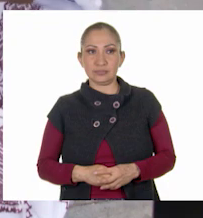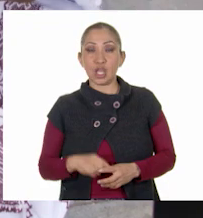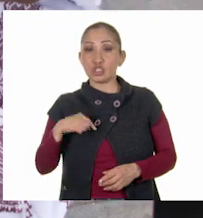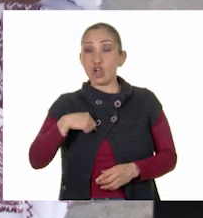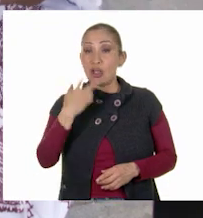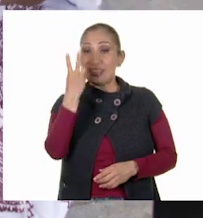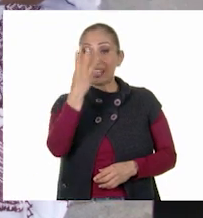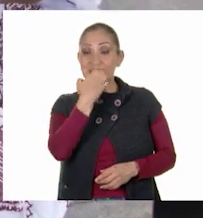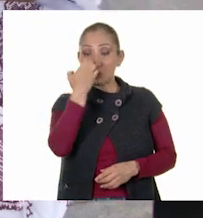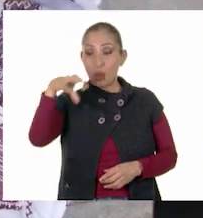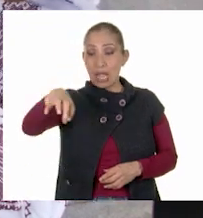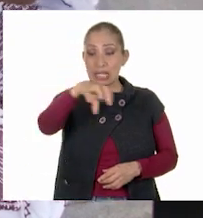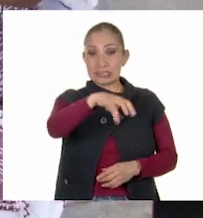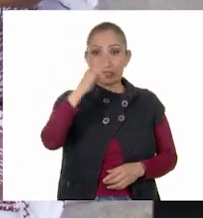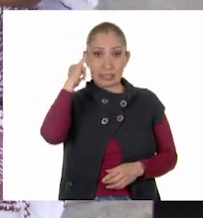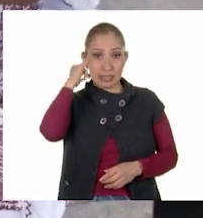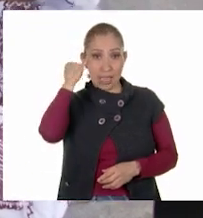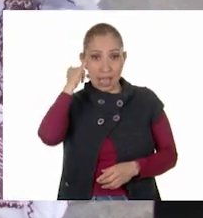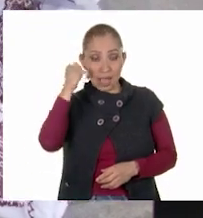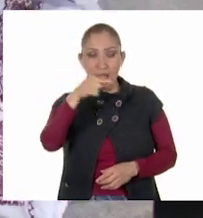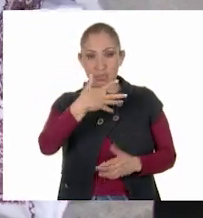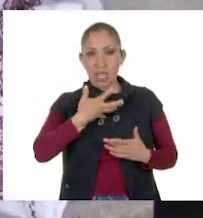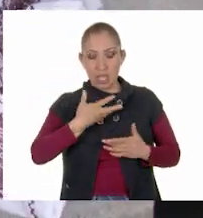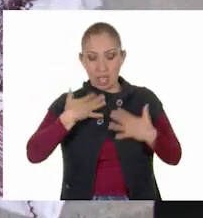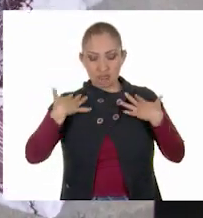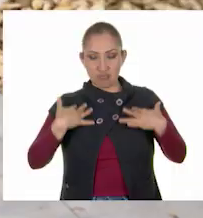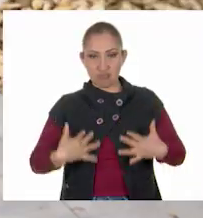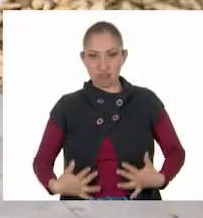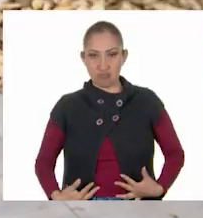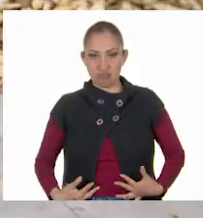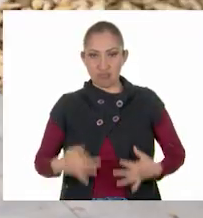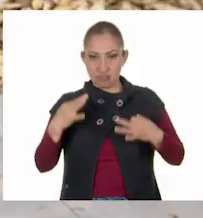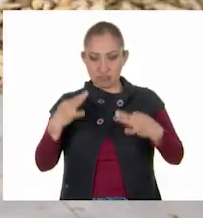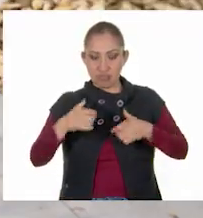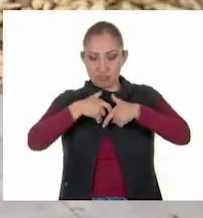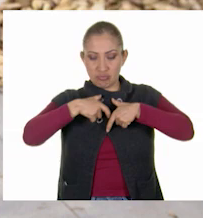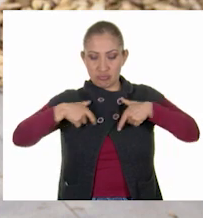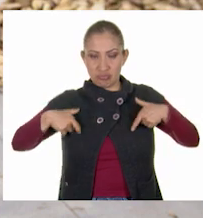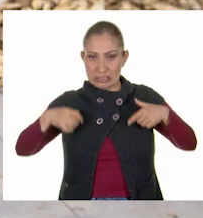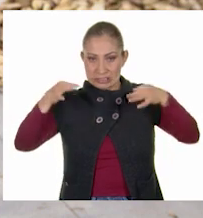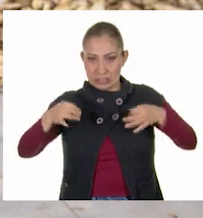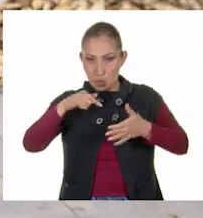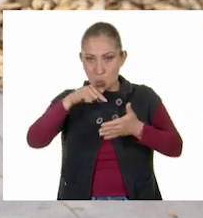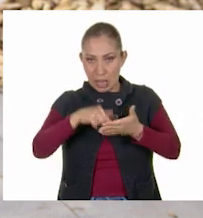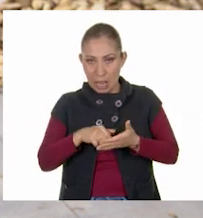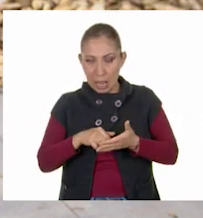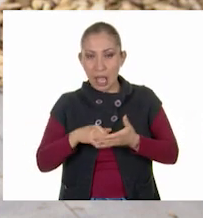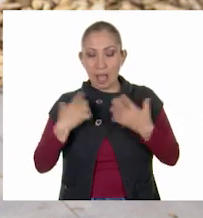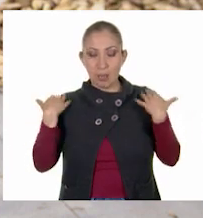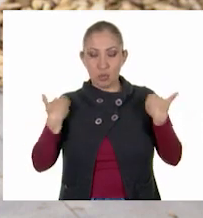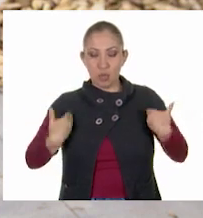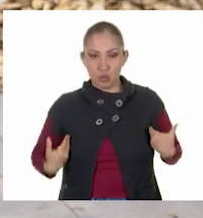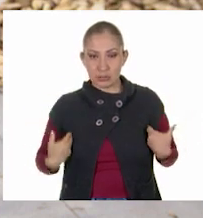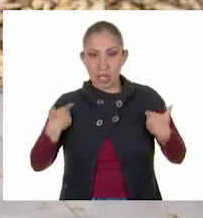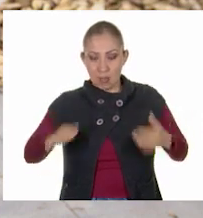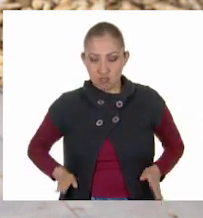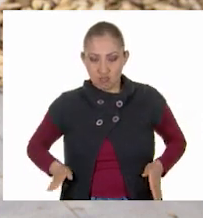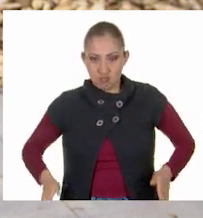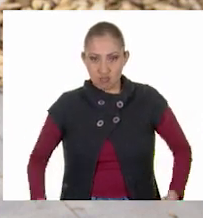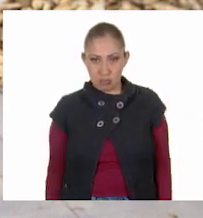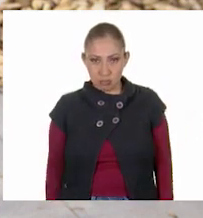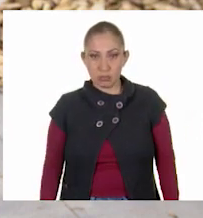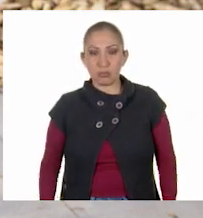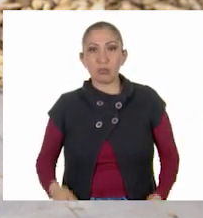Son 3 escuelas indígenas que portan lo que es el traje típico, desde la blusa hasta las